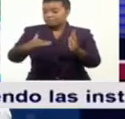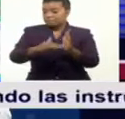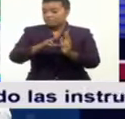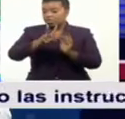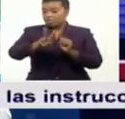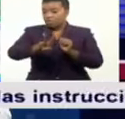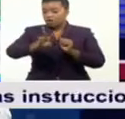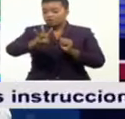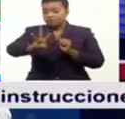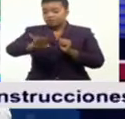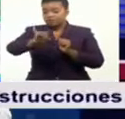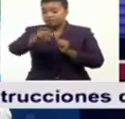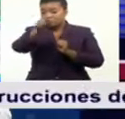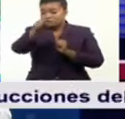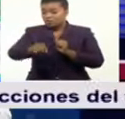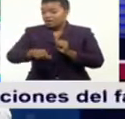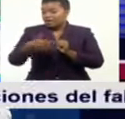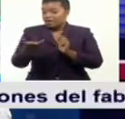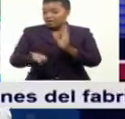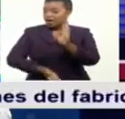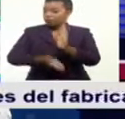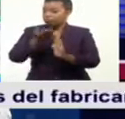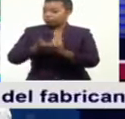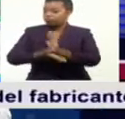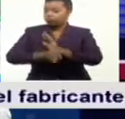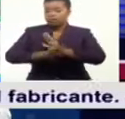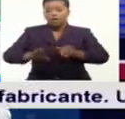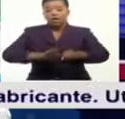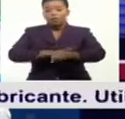125.236 personas. Estamos hablando del